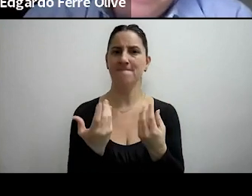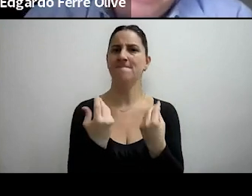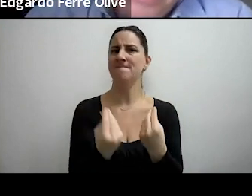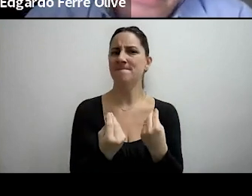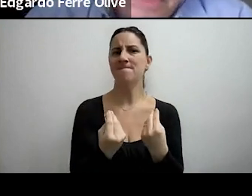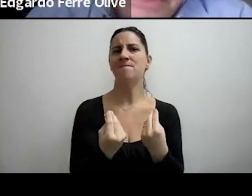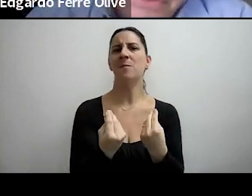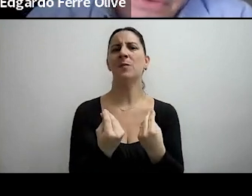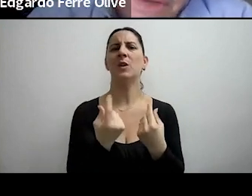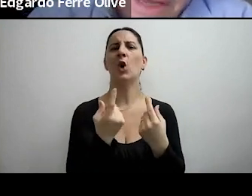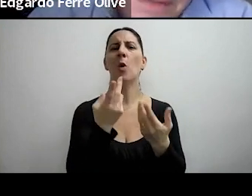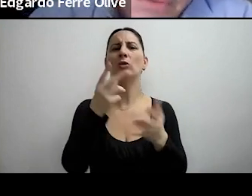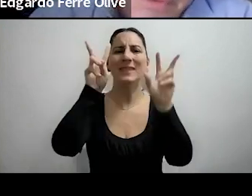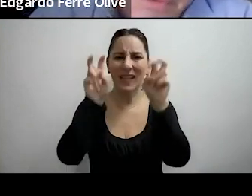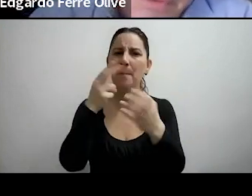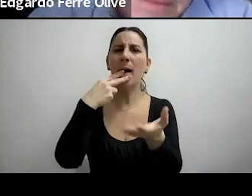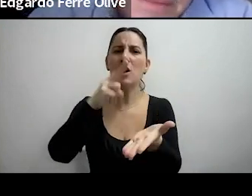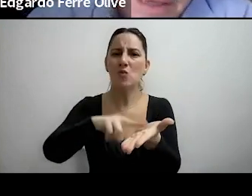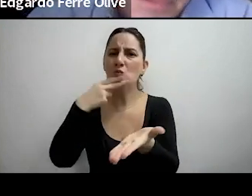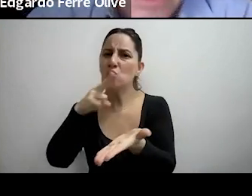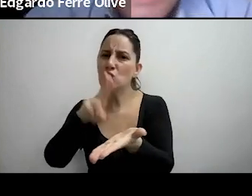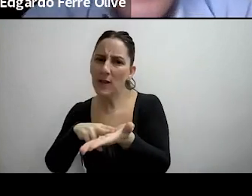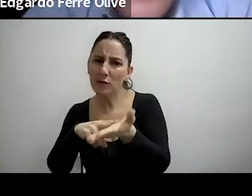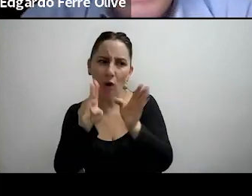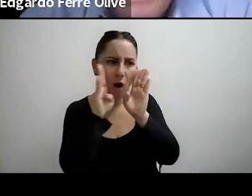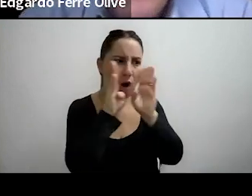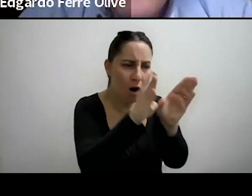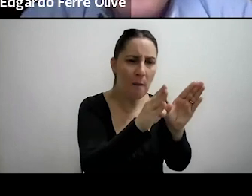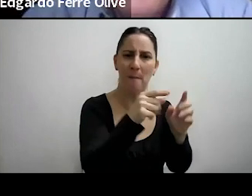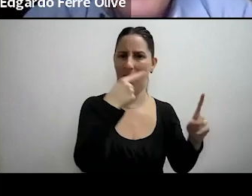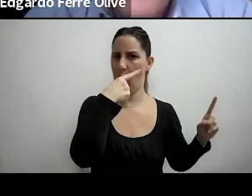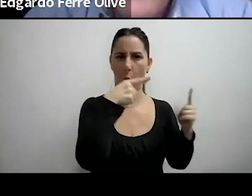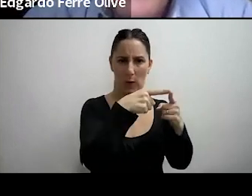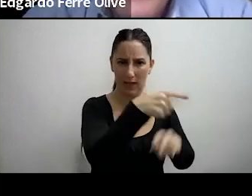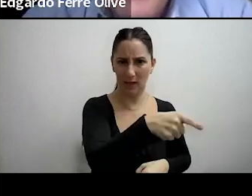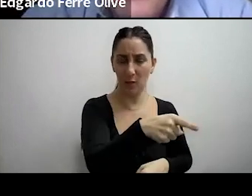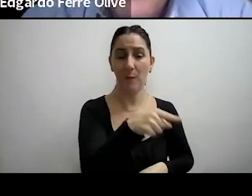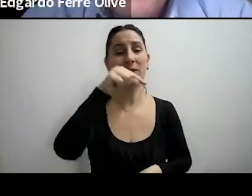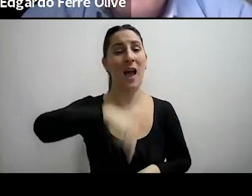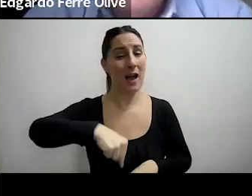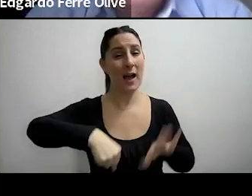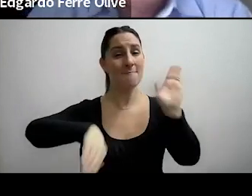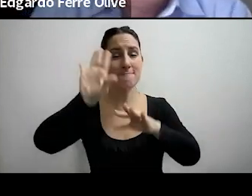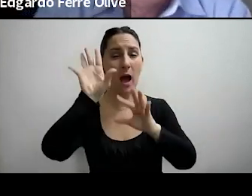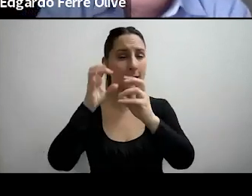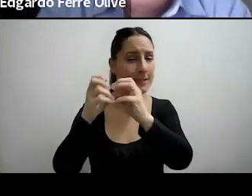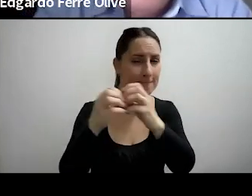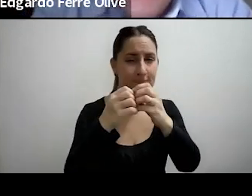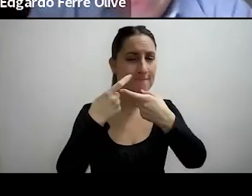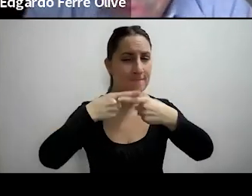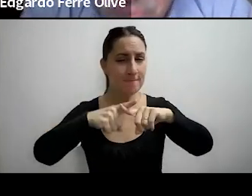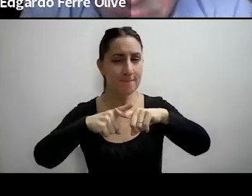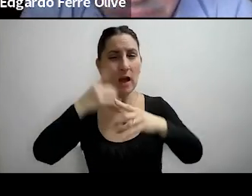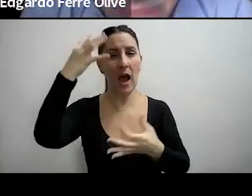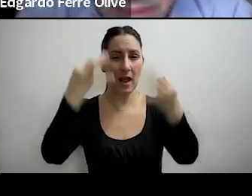el ordenamiento tributario a esos fines. Porque acá lo que hay en discusión básicamente, lo que se tiene que analizar es, si